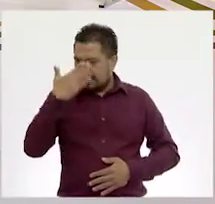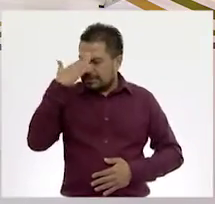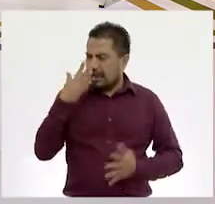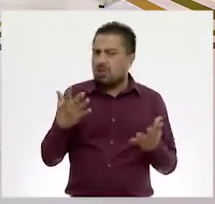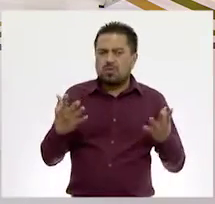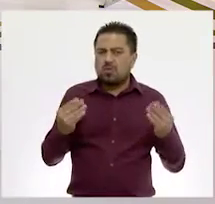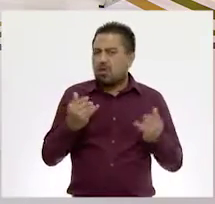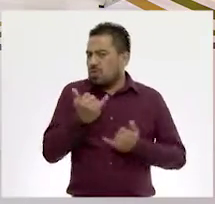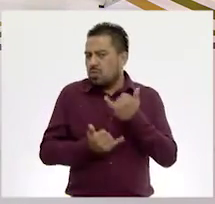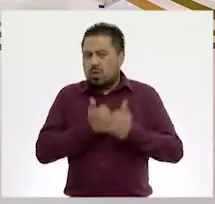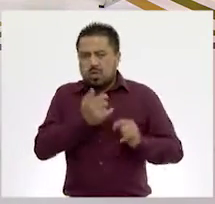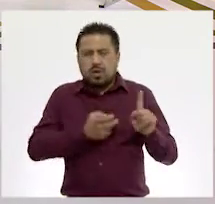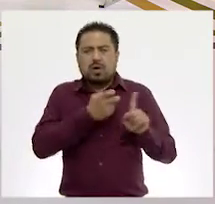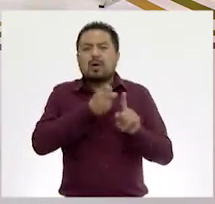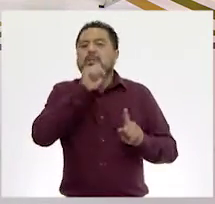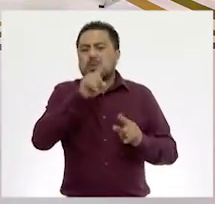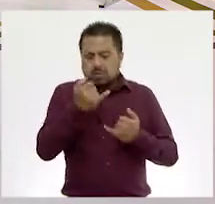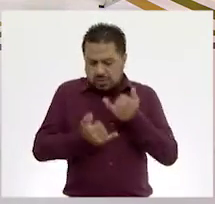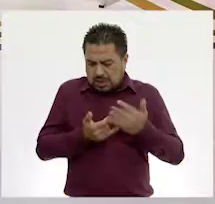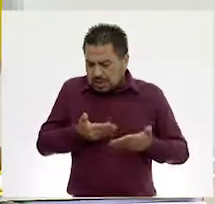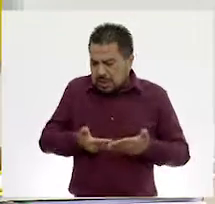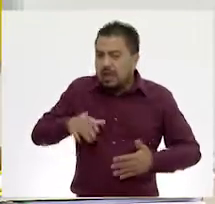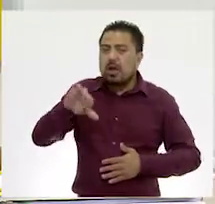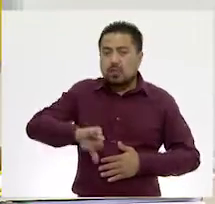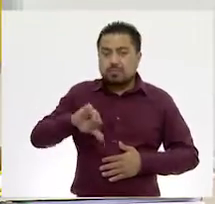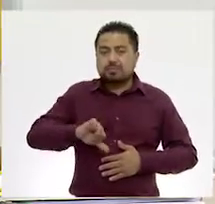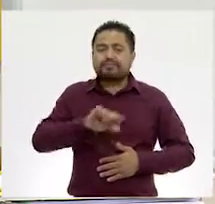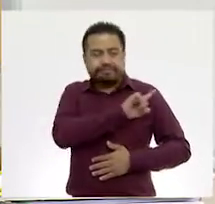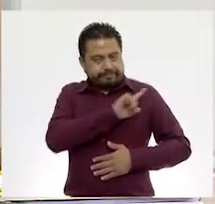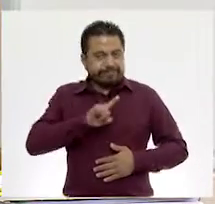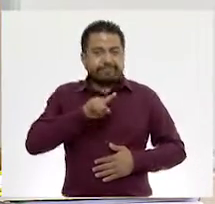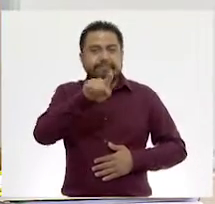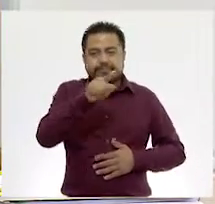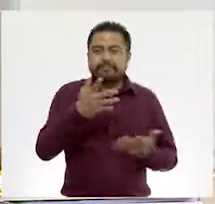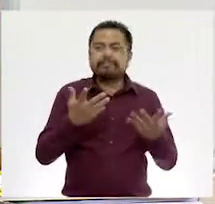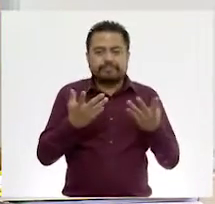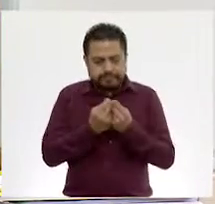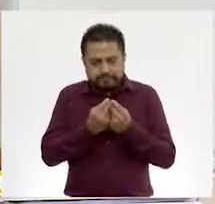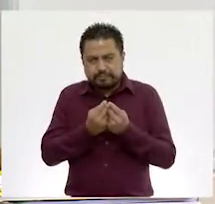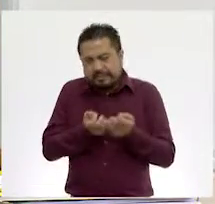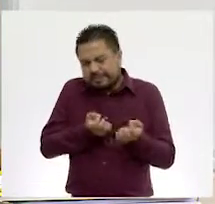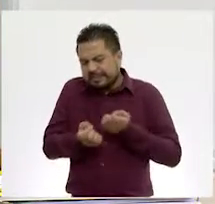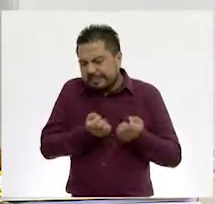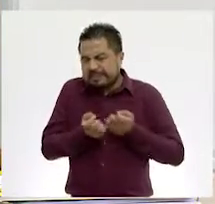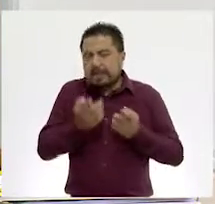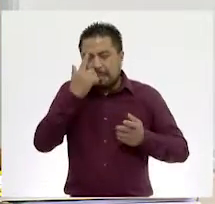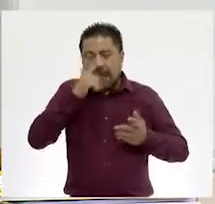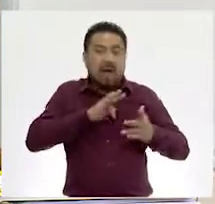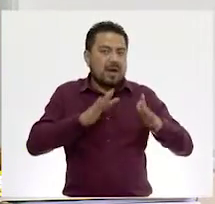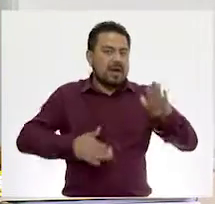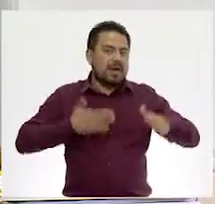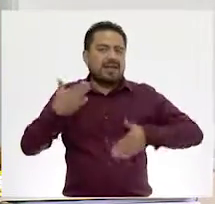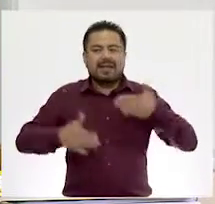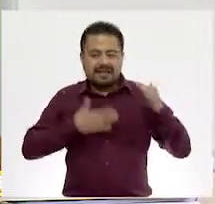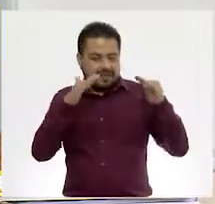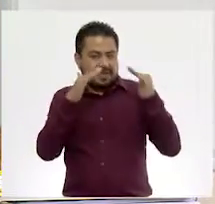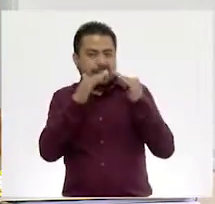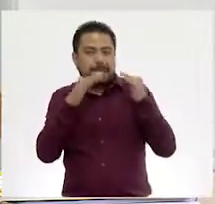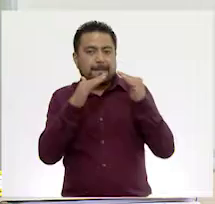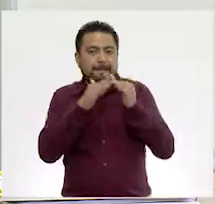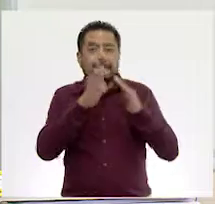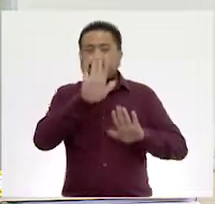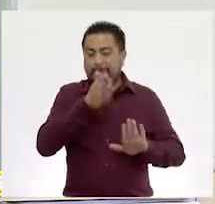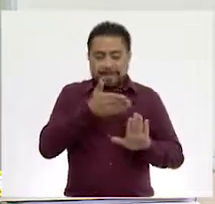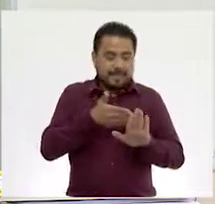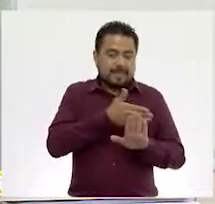muchos juegos de esos y también se juegan ahora. Y es tiempo de que tú sigas practicando esos juegos para que te diviertas en casa. Me parece maravilloso. Pero